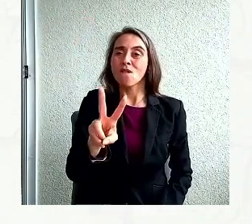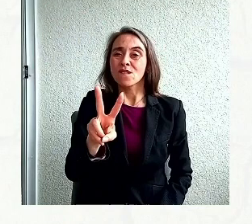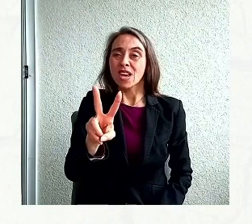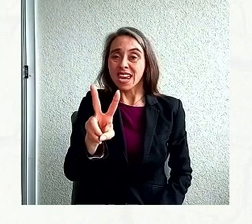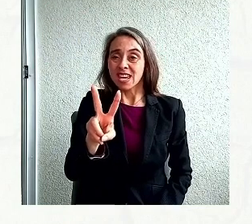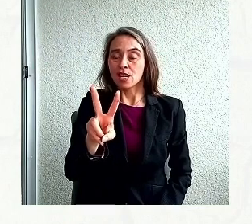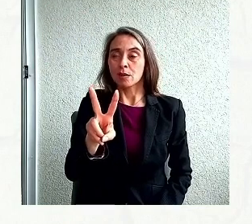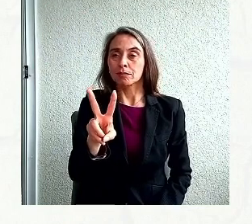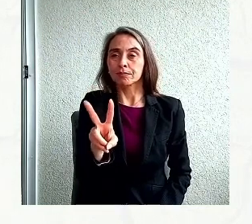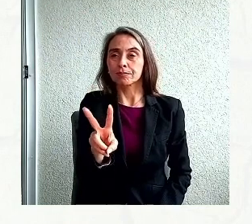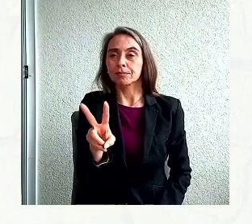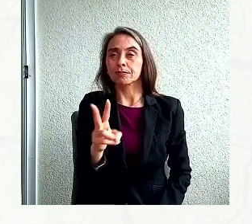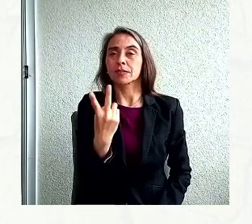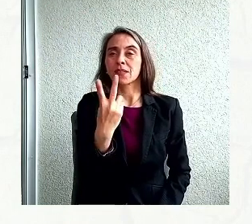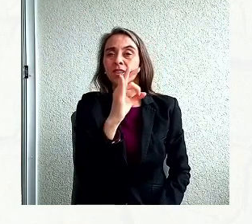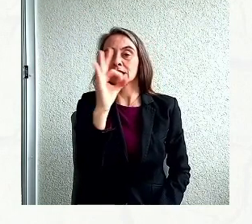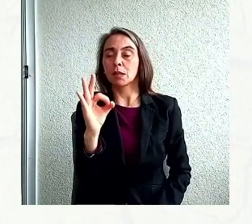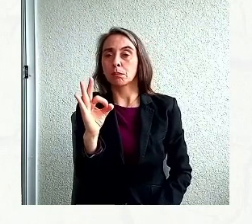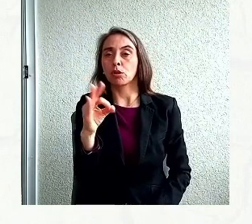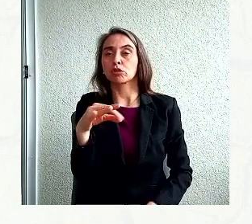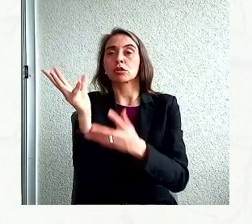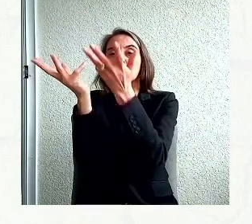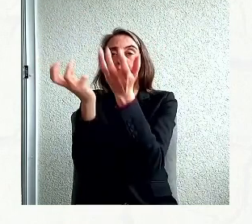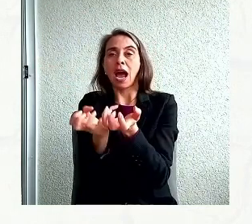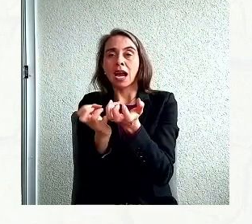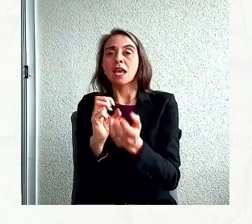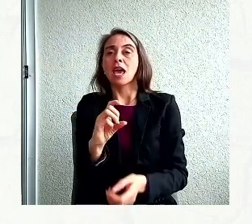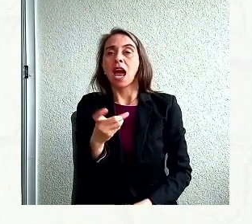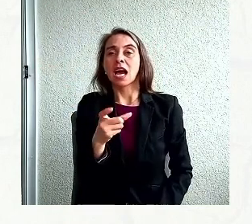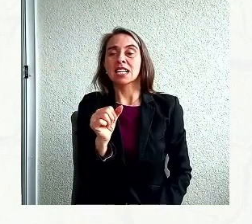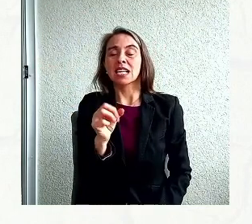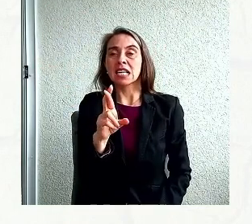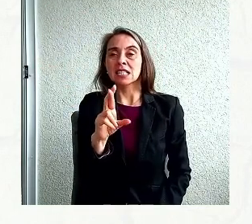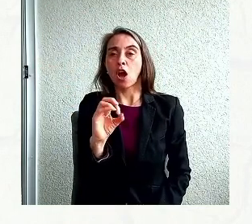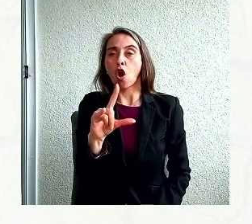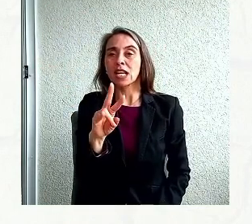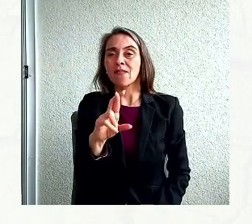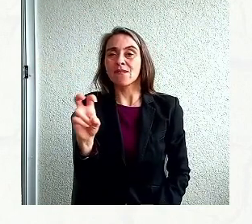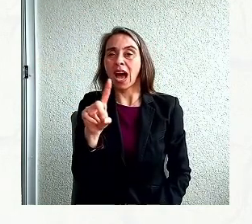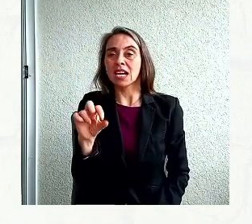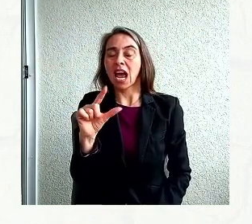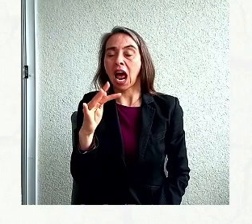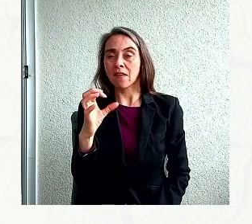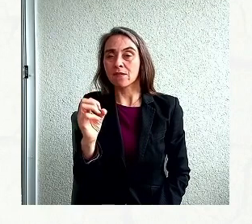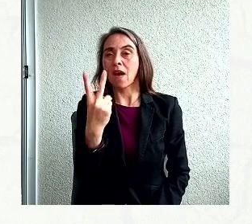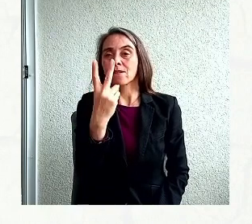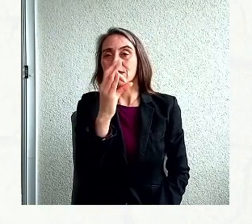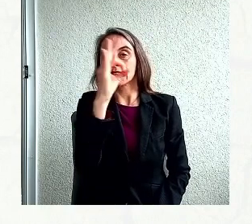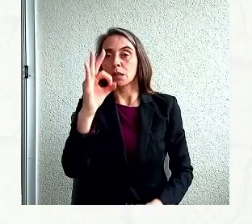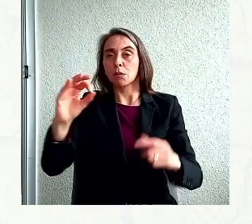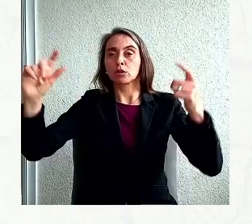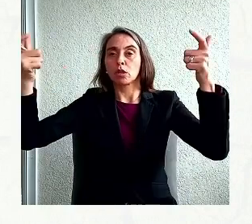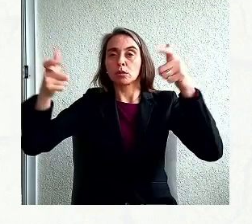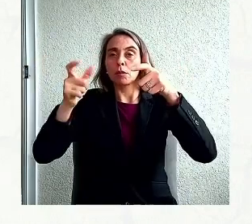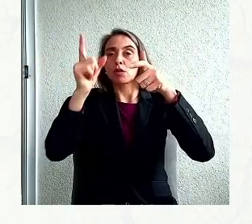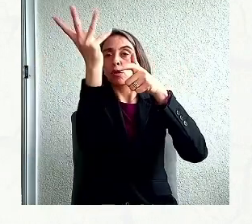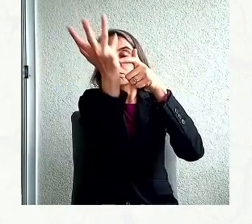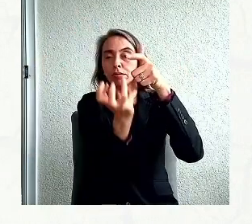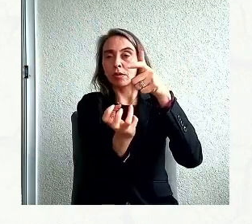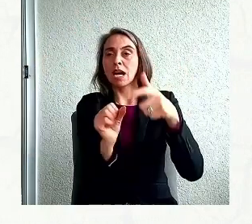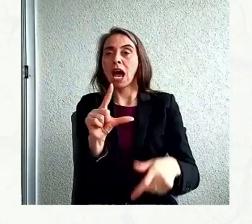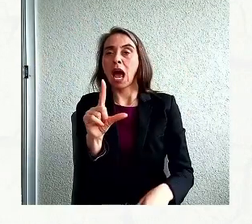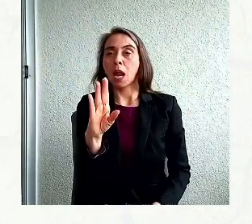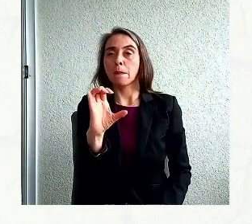y una pérdida de albedo de un 17%, lo cual obviamente está indicando la deposición de partículas que están oscureciendo la nieve, ¿ya? Estas partículas